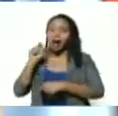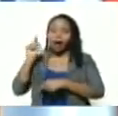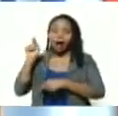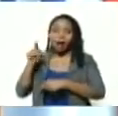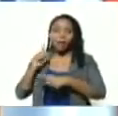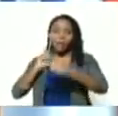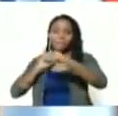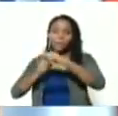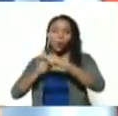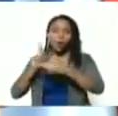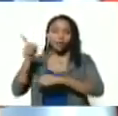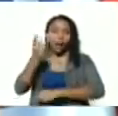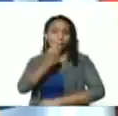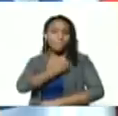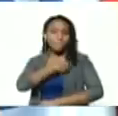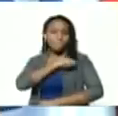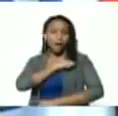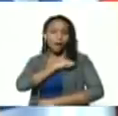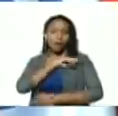en España,